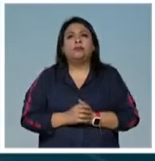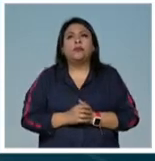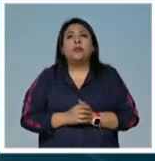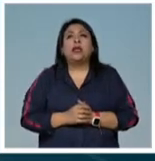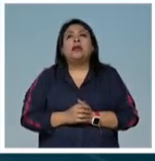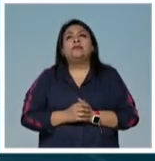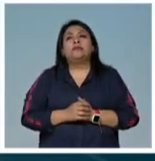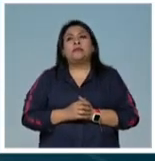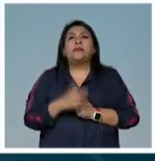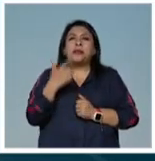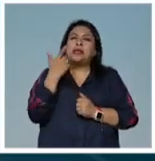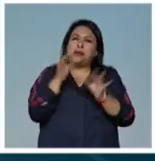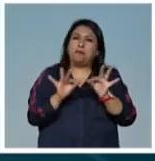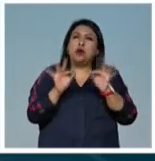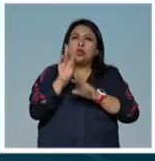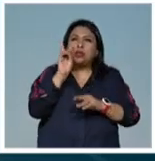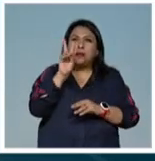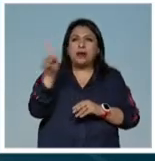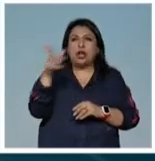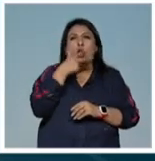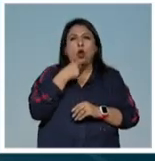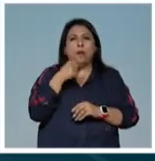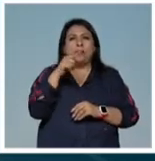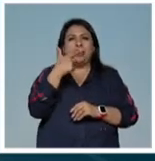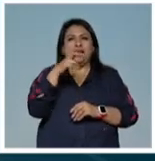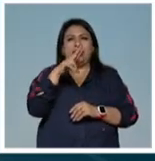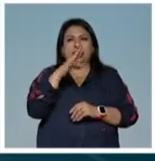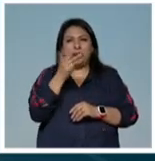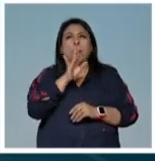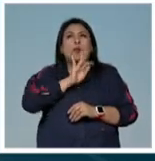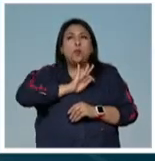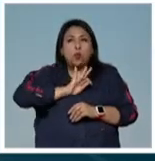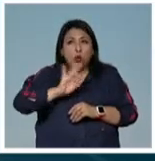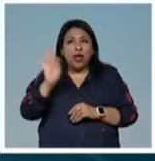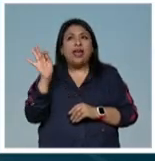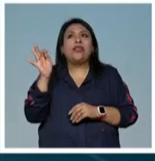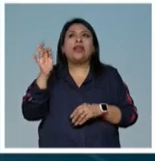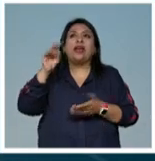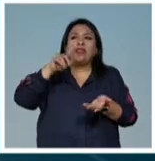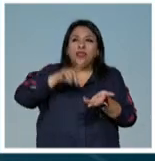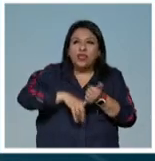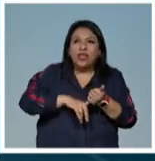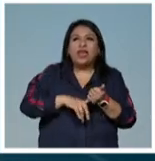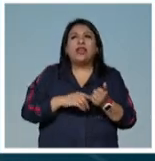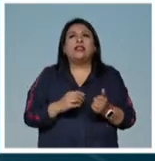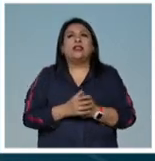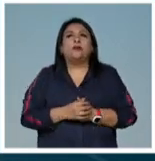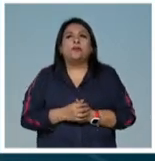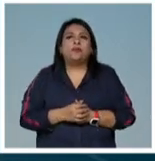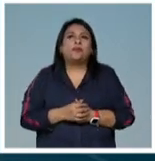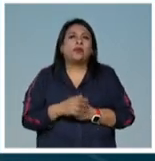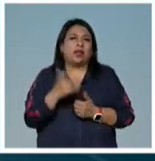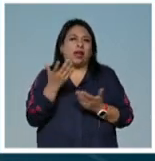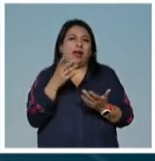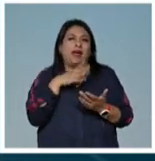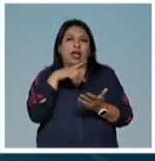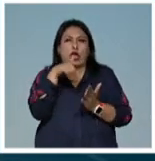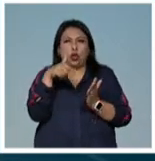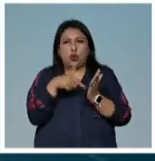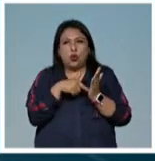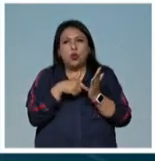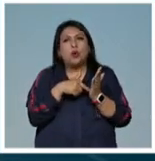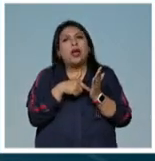El asunto es ver cómo Garibay logra impregnar de este lugar